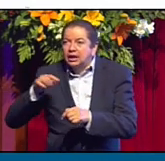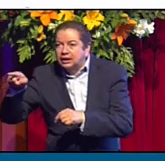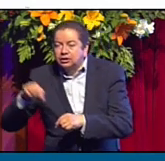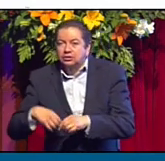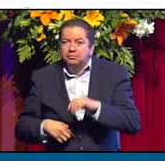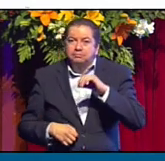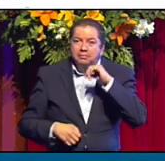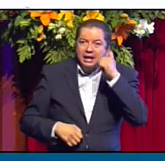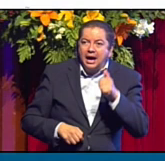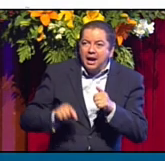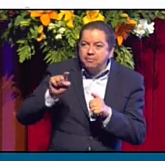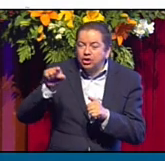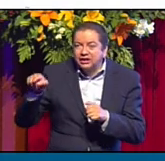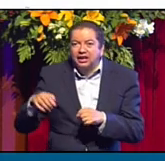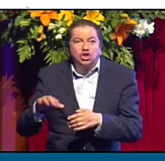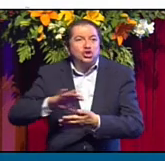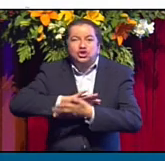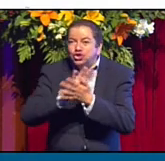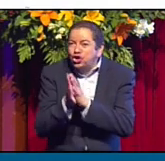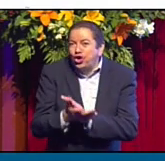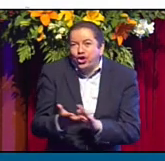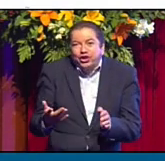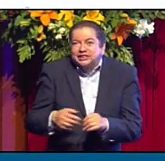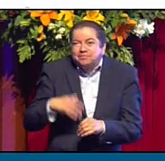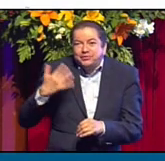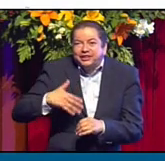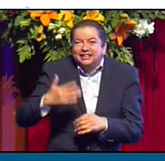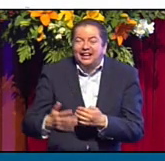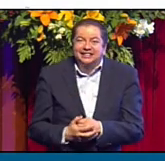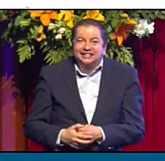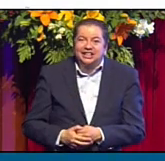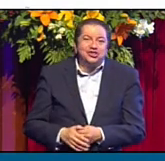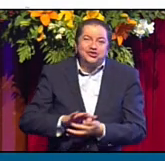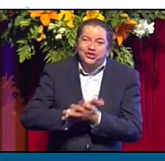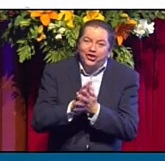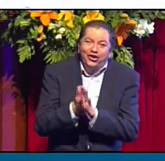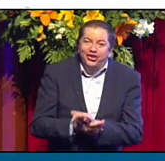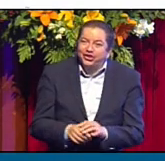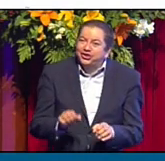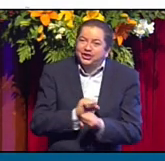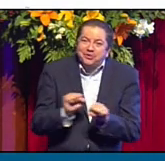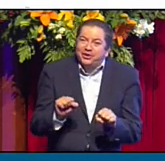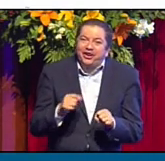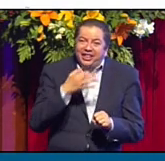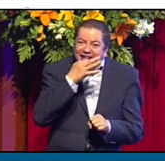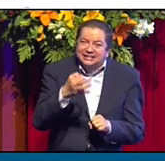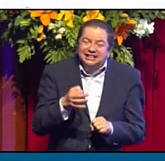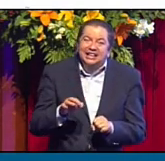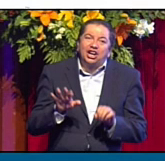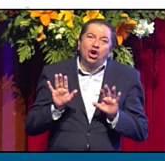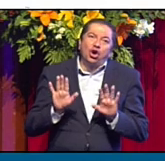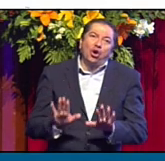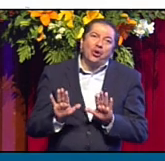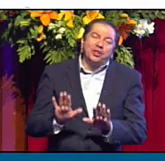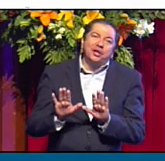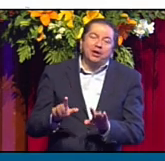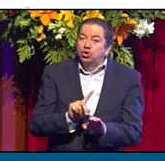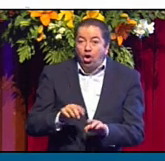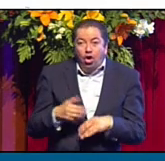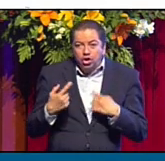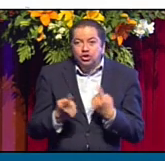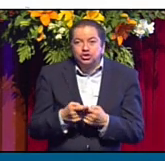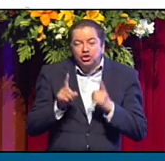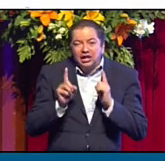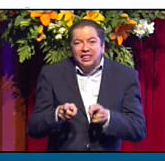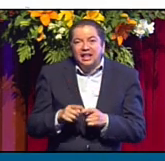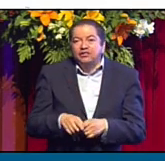día es prioridad esto, que son todas prioridades para Eduardo. No te puedo decir que sigamos esperando. Tenemos que decir que tenemos que tener la capacidad de